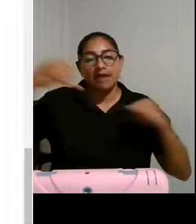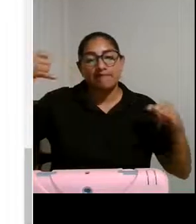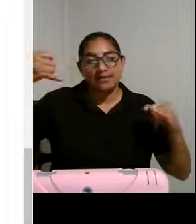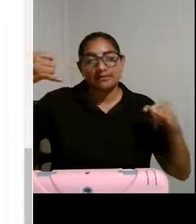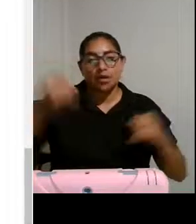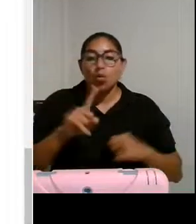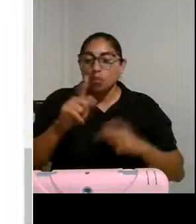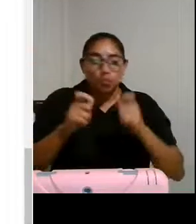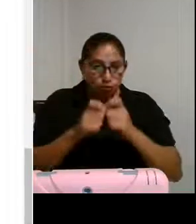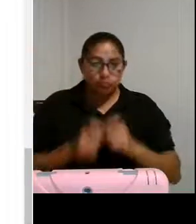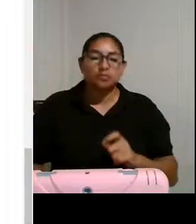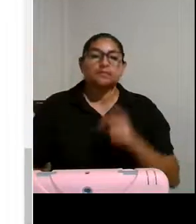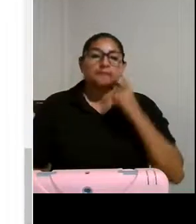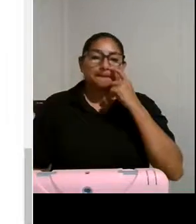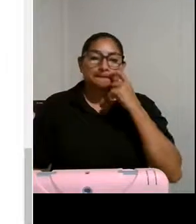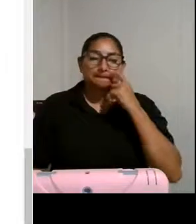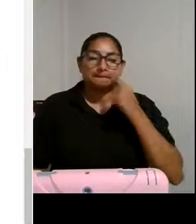ese punto,